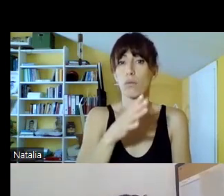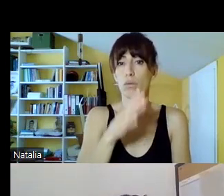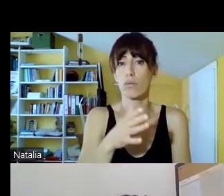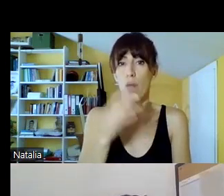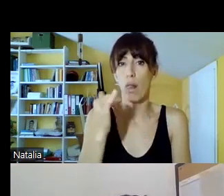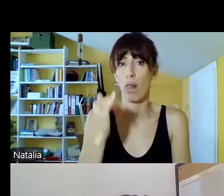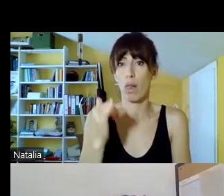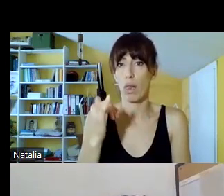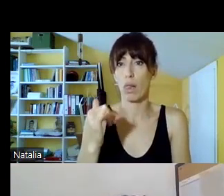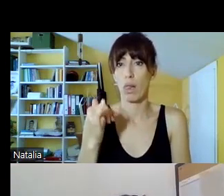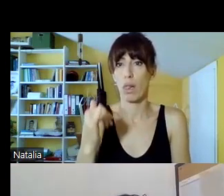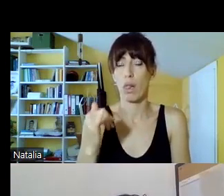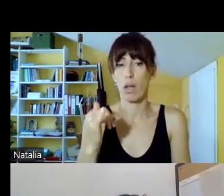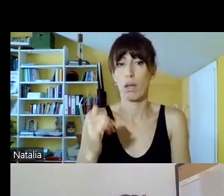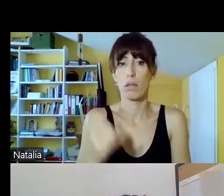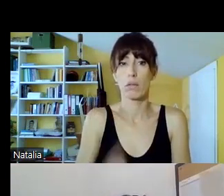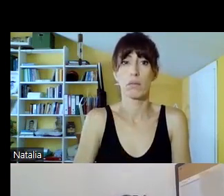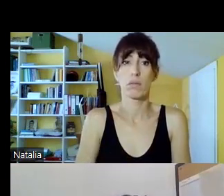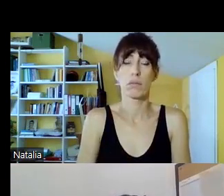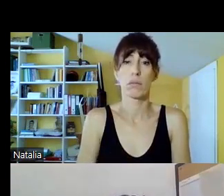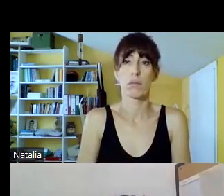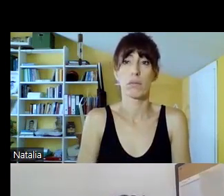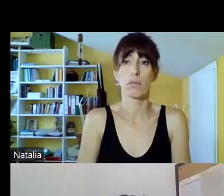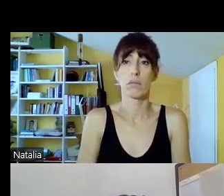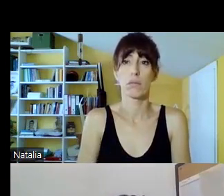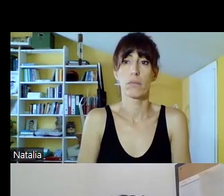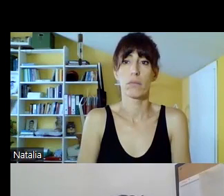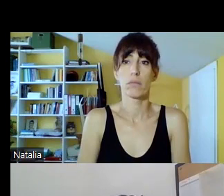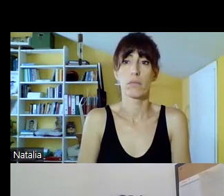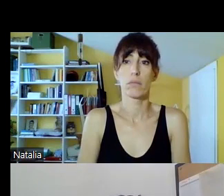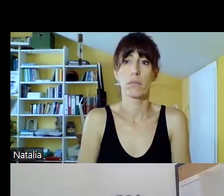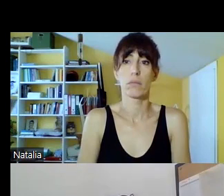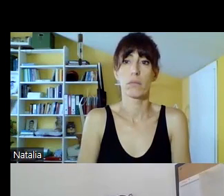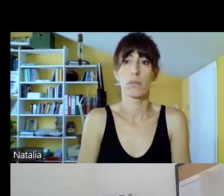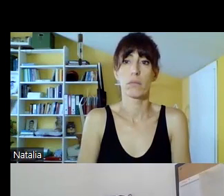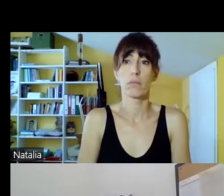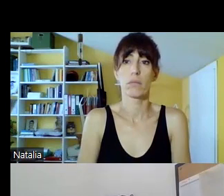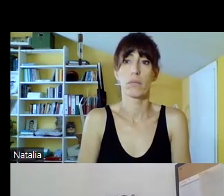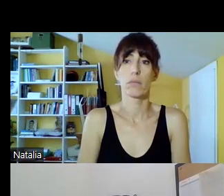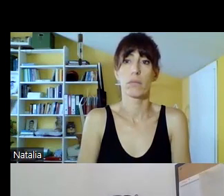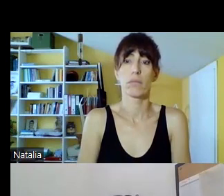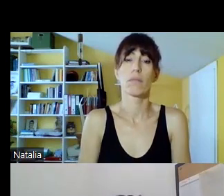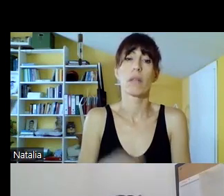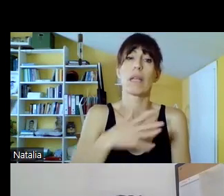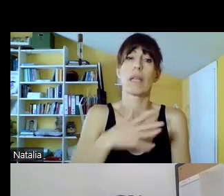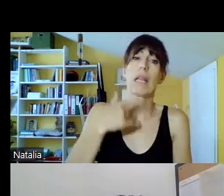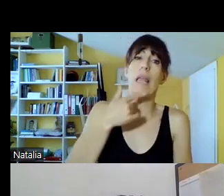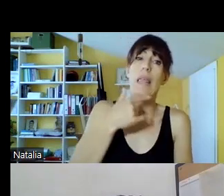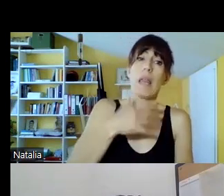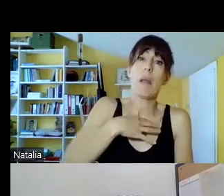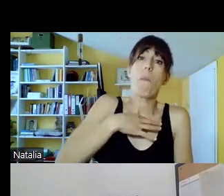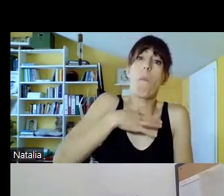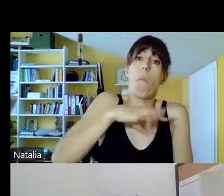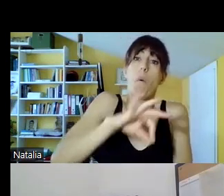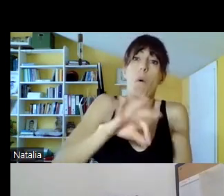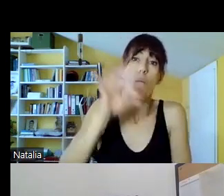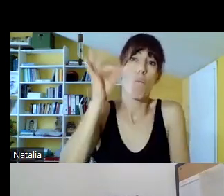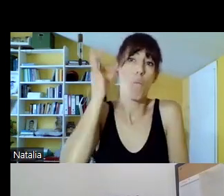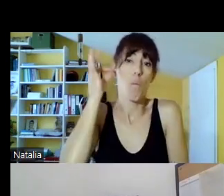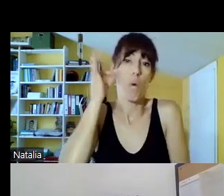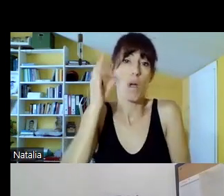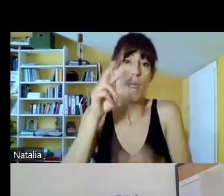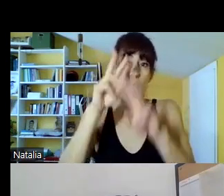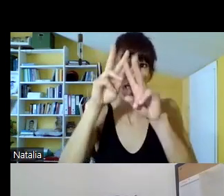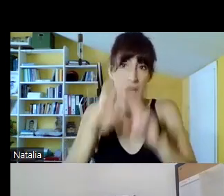de que las mujeres Es decir, la probabilidad de que las mujeres sean diagnosticadas de